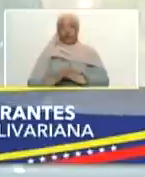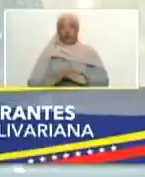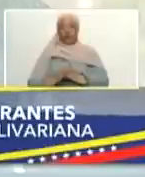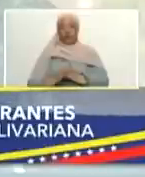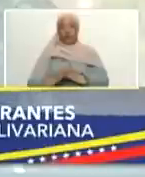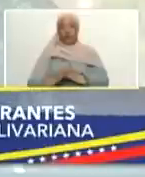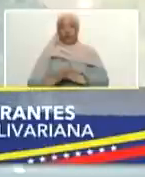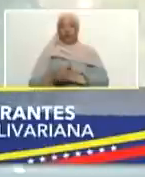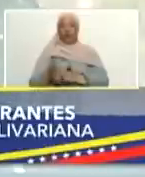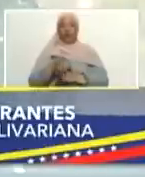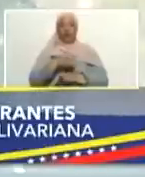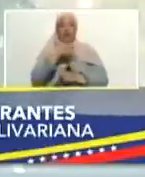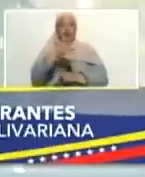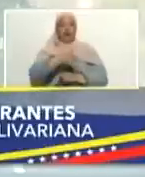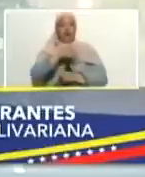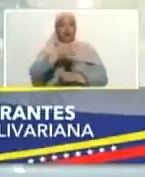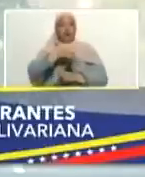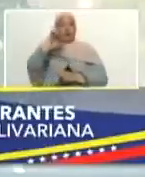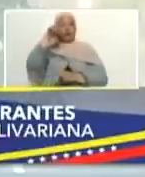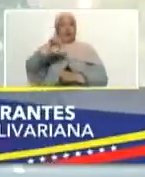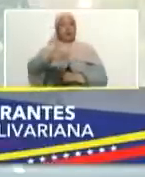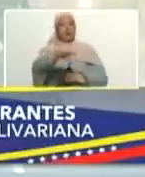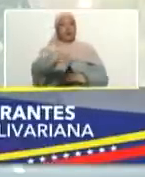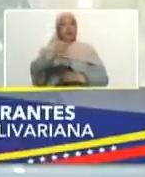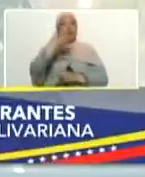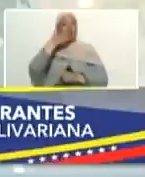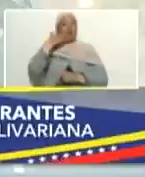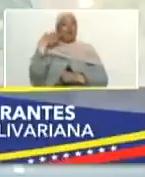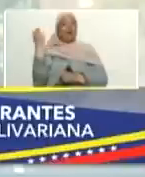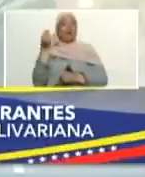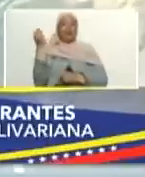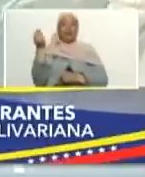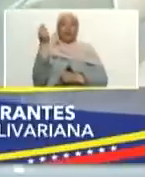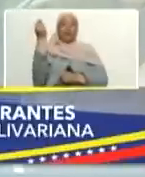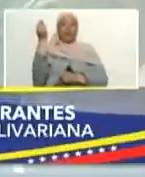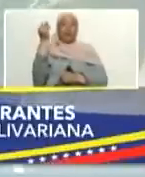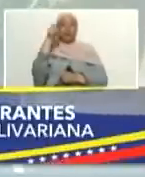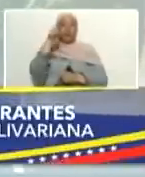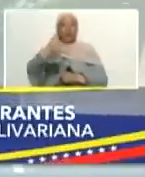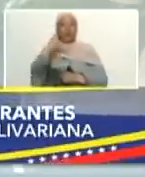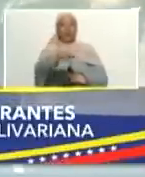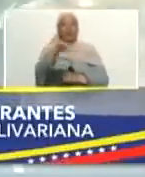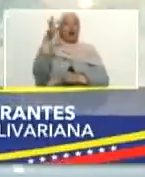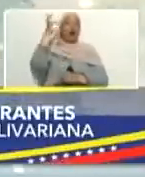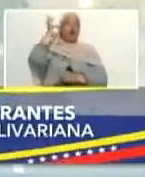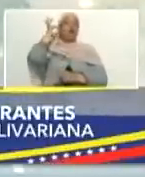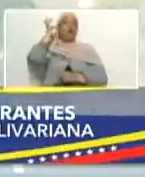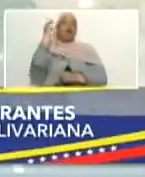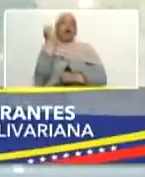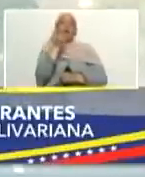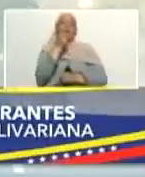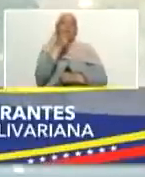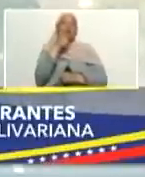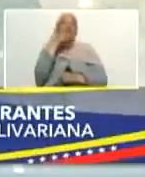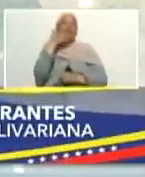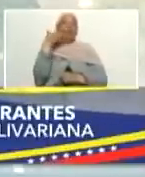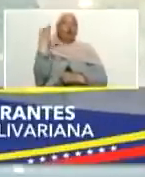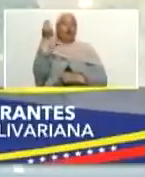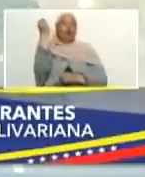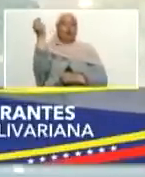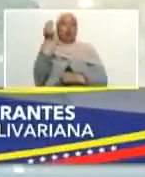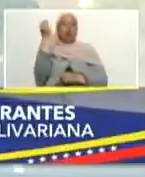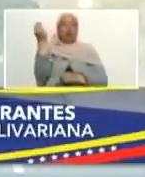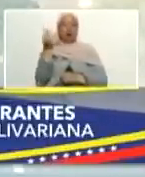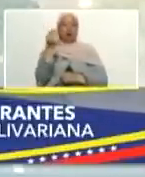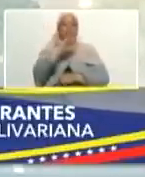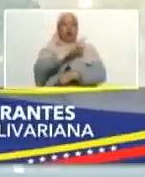Debemos sentirnos como pueblo orgulloso. Y las mujeres deben sentirse orgullosas de tener